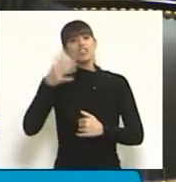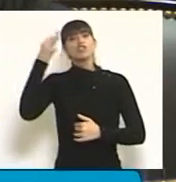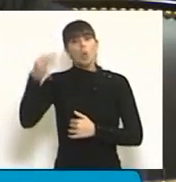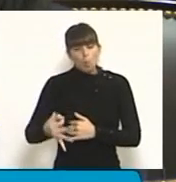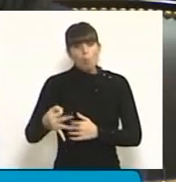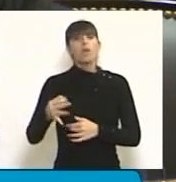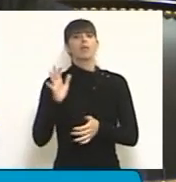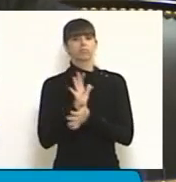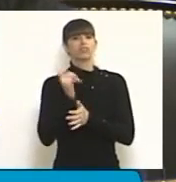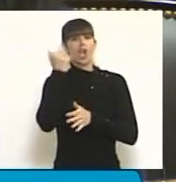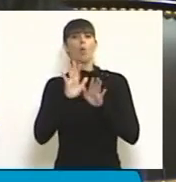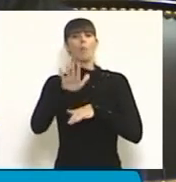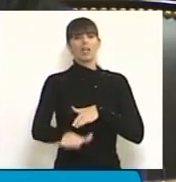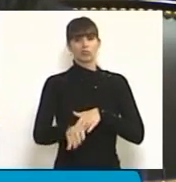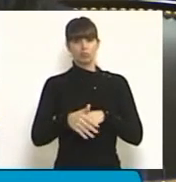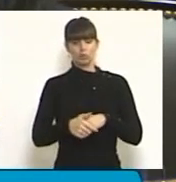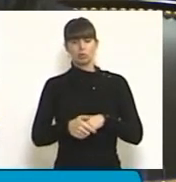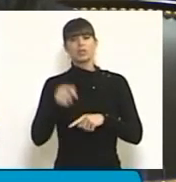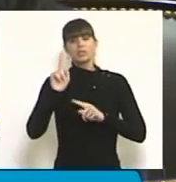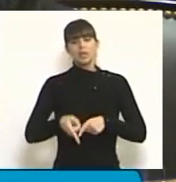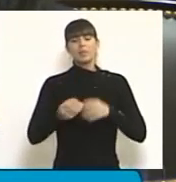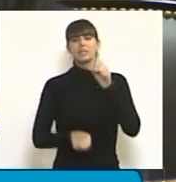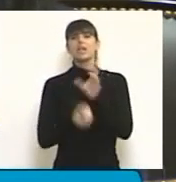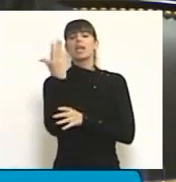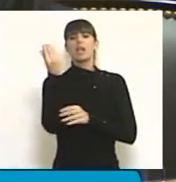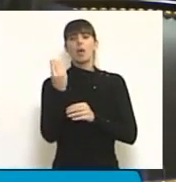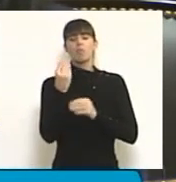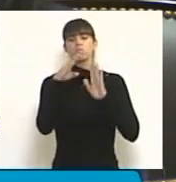paso adelante. Se crea un programa de